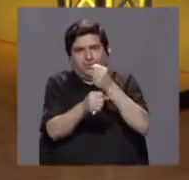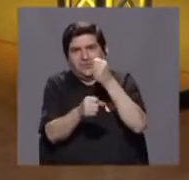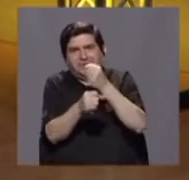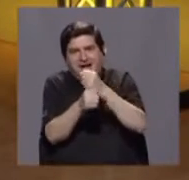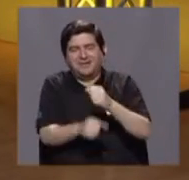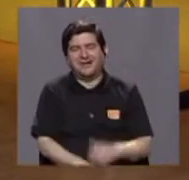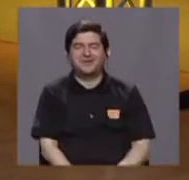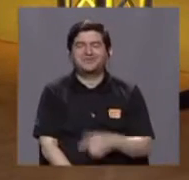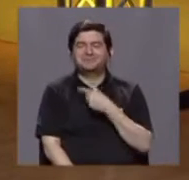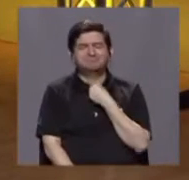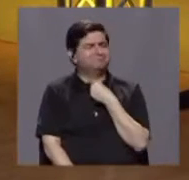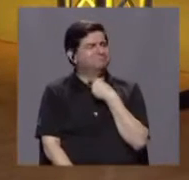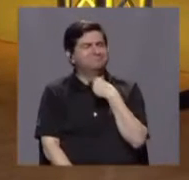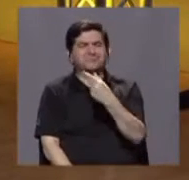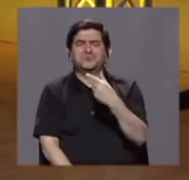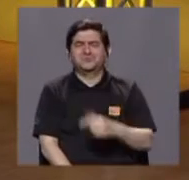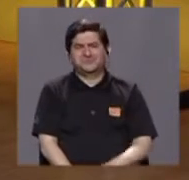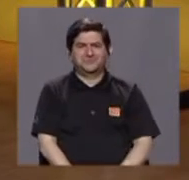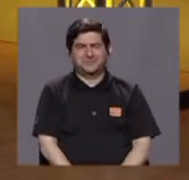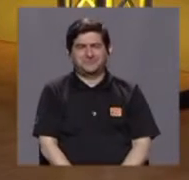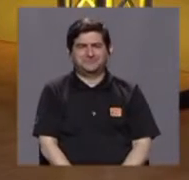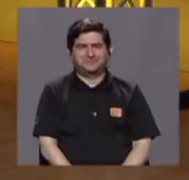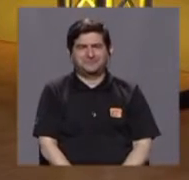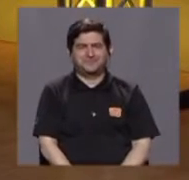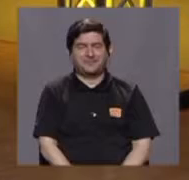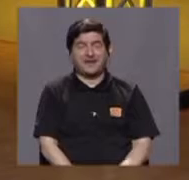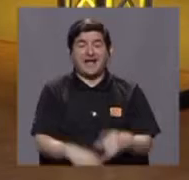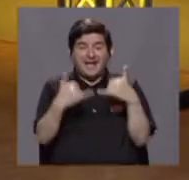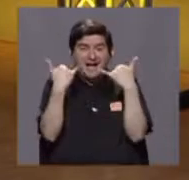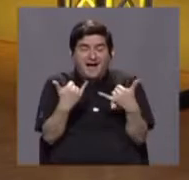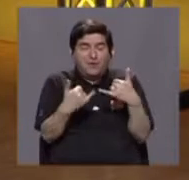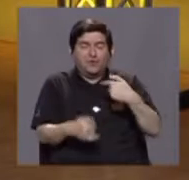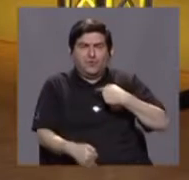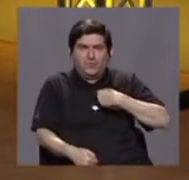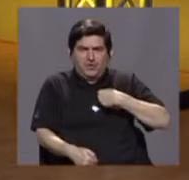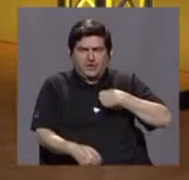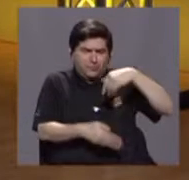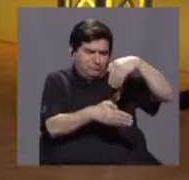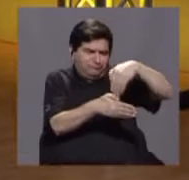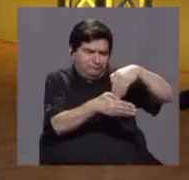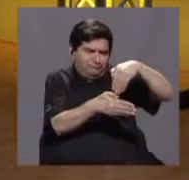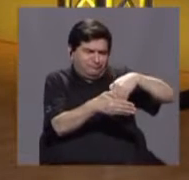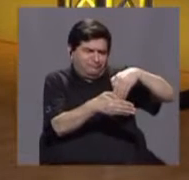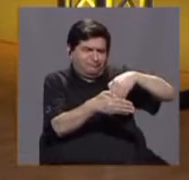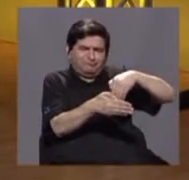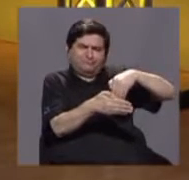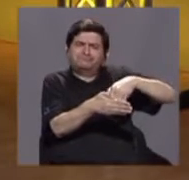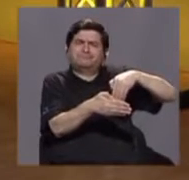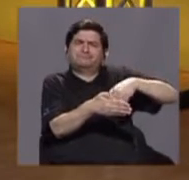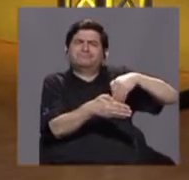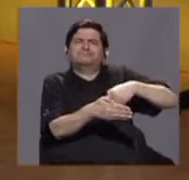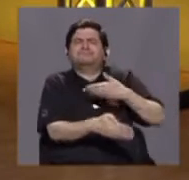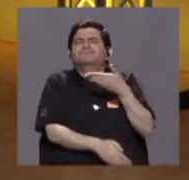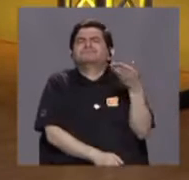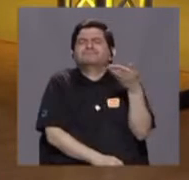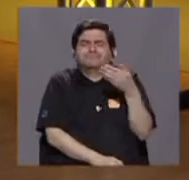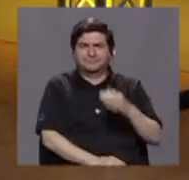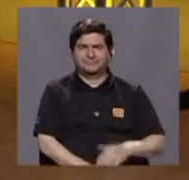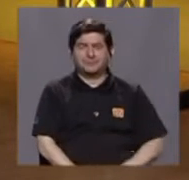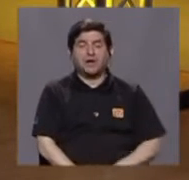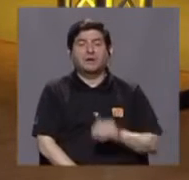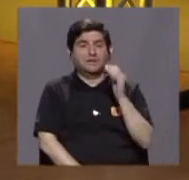que con mucho gusto lo que registro ahora es una,